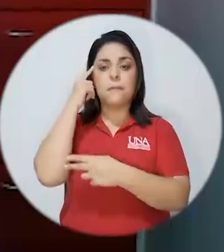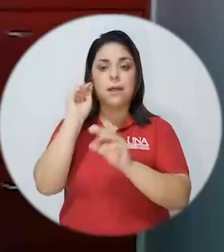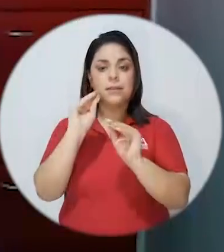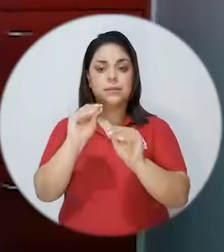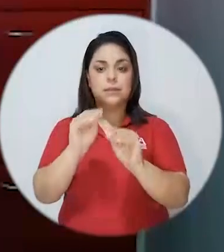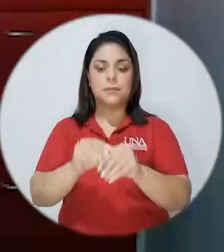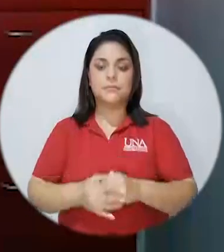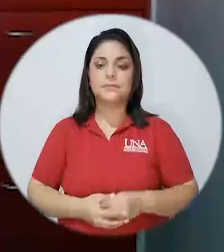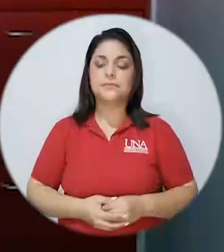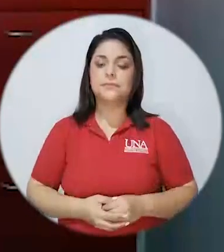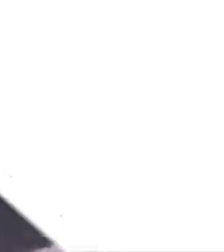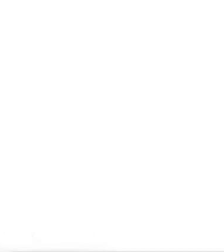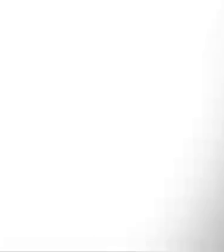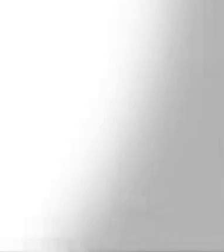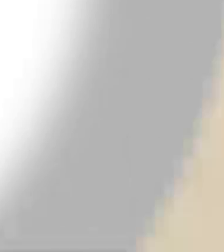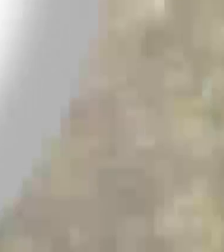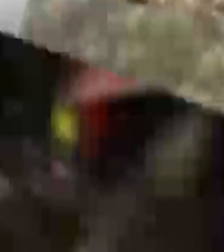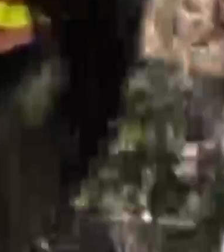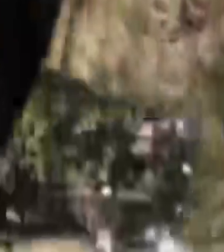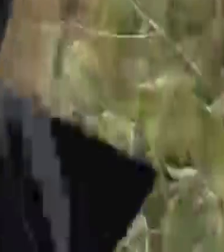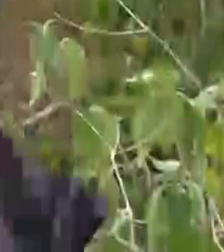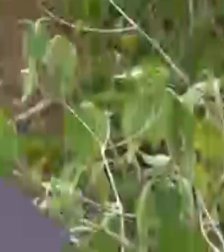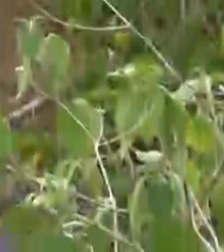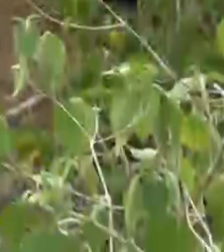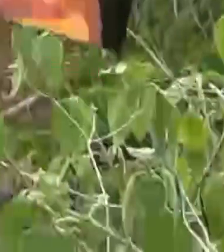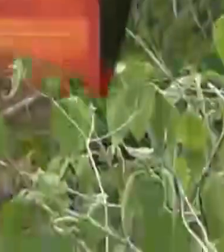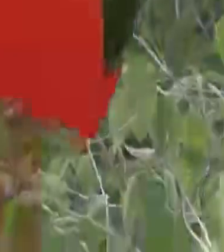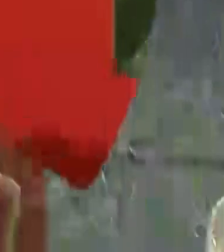de educación.